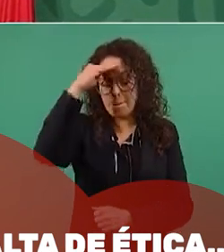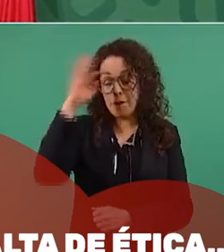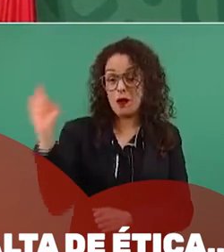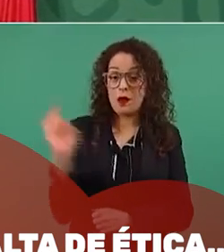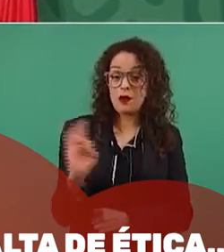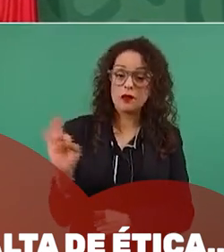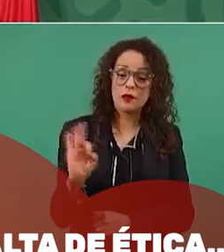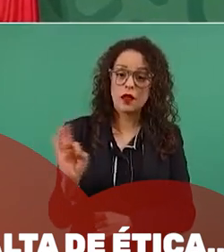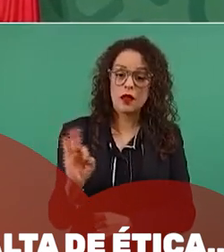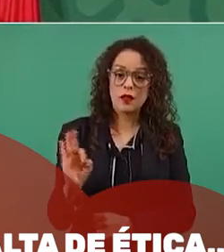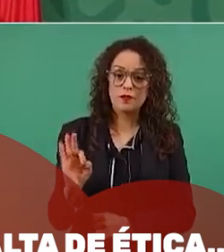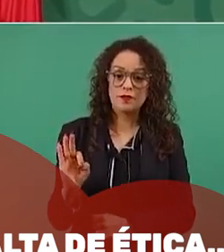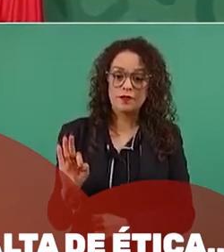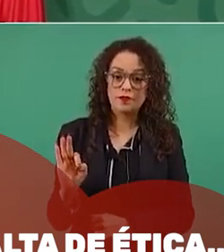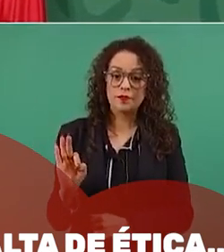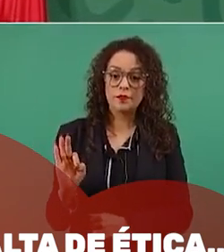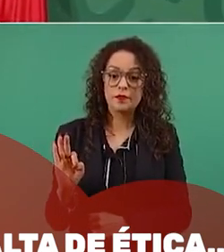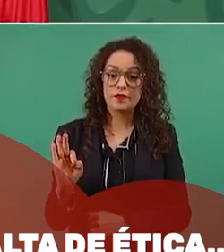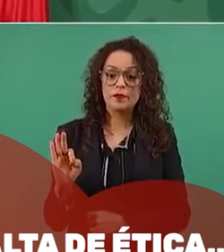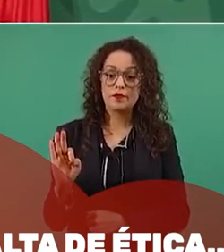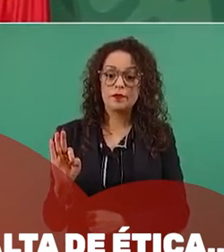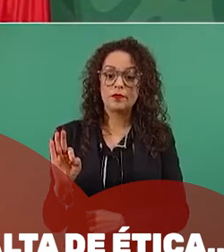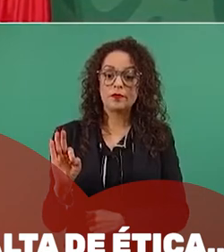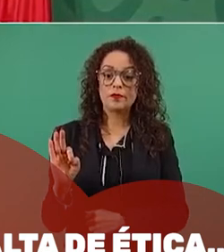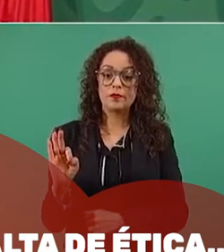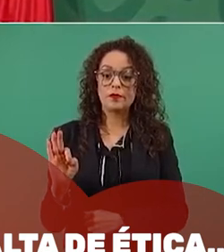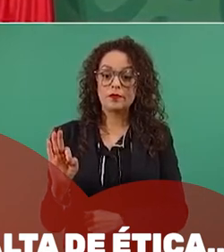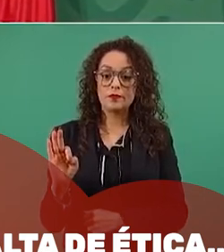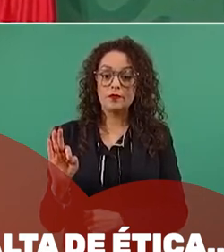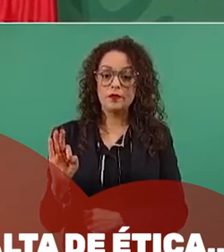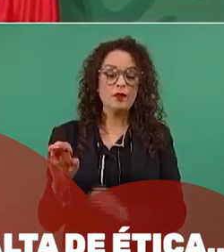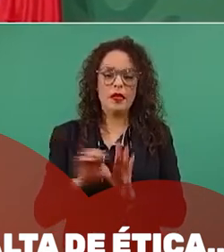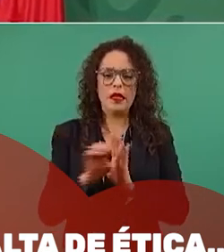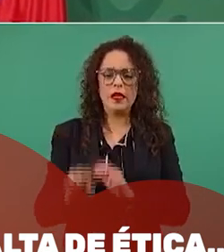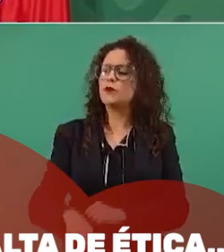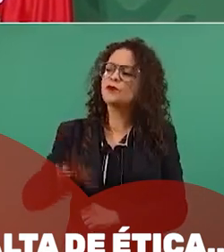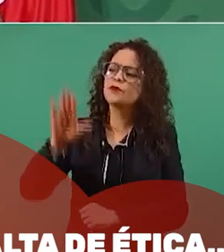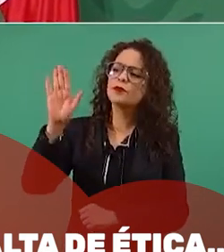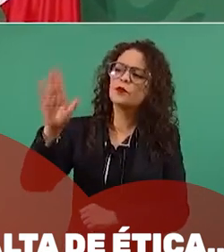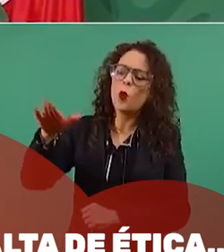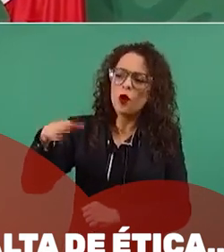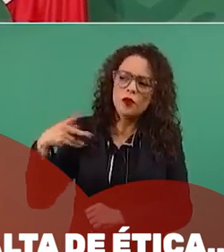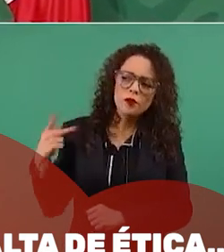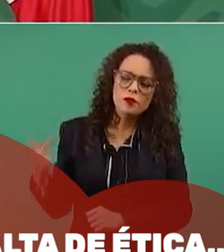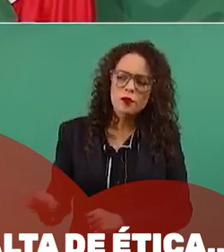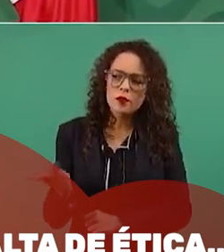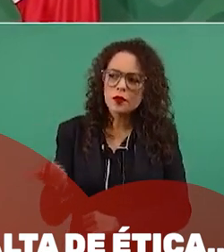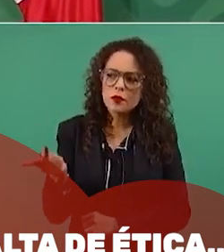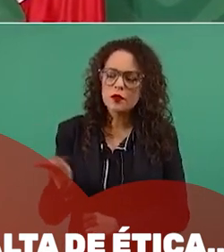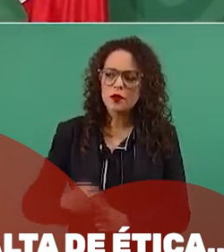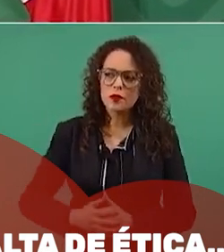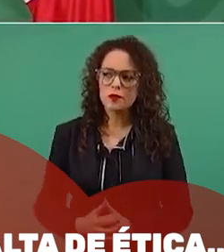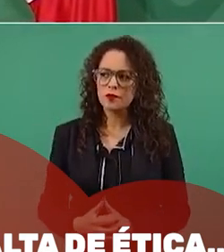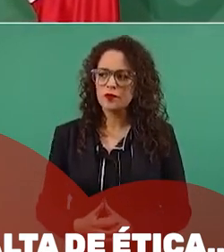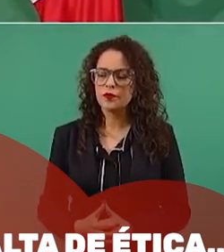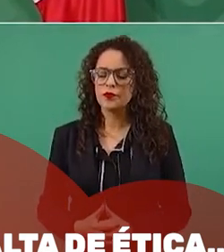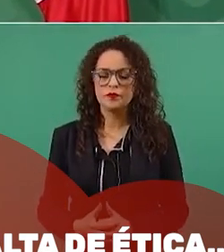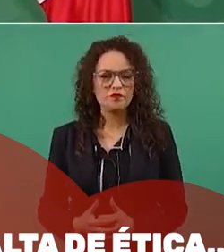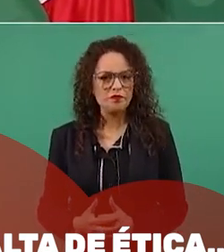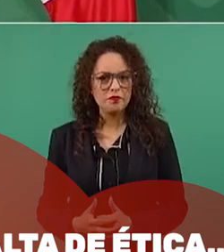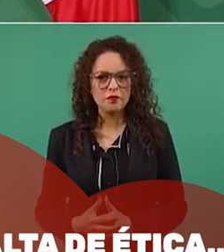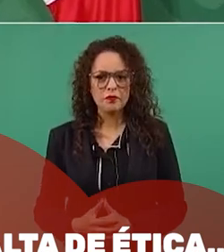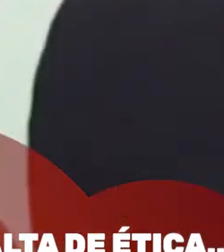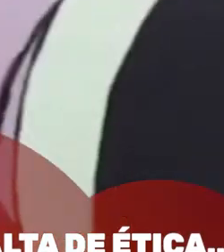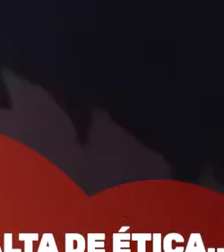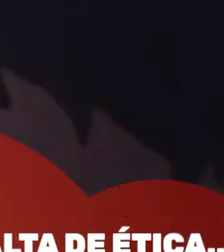objetividad, profesionalismo, buscando obtener respuestas que él quiere, faltándole respeto al entrevistado, manipularlo, considerarlo un tonto, un pelele, destacó